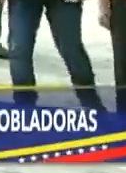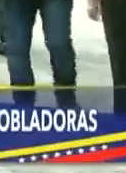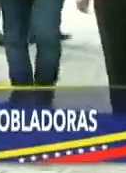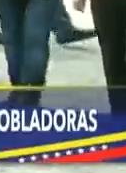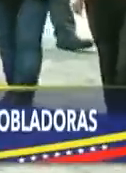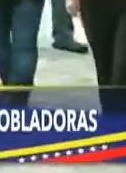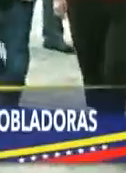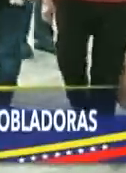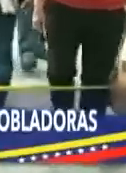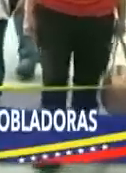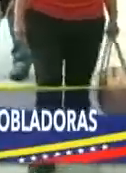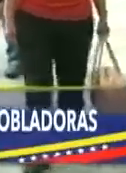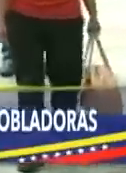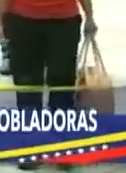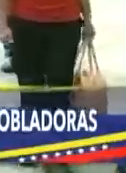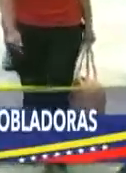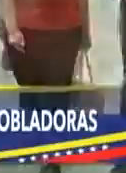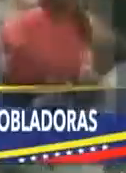para